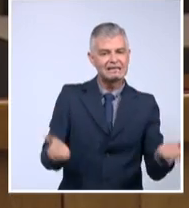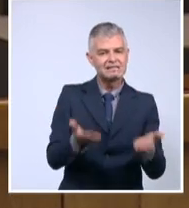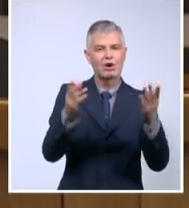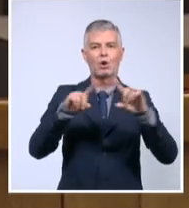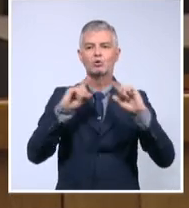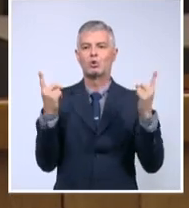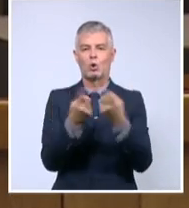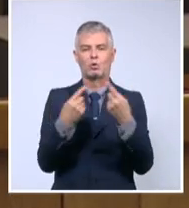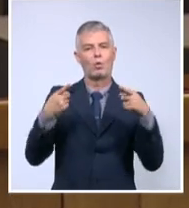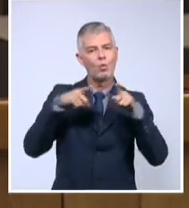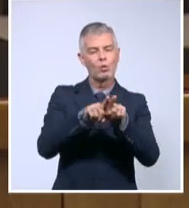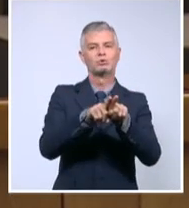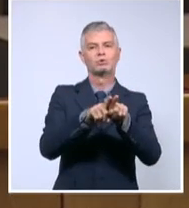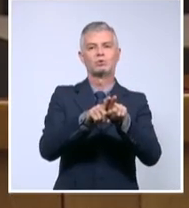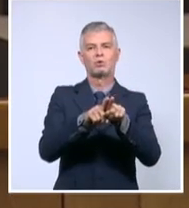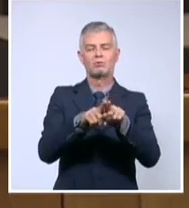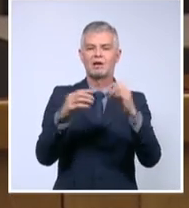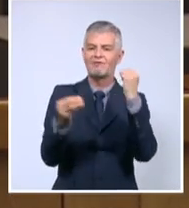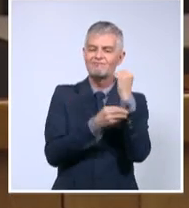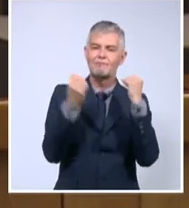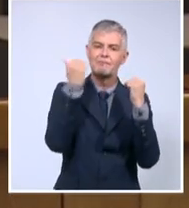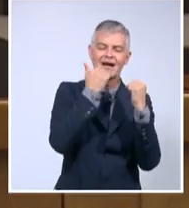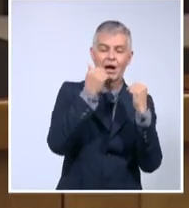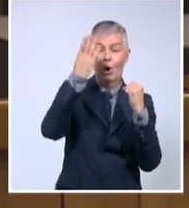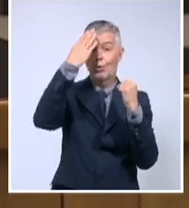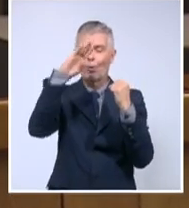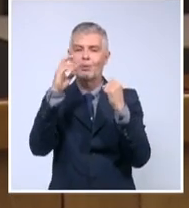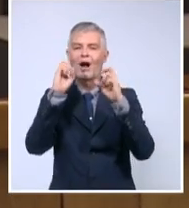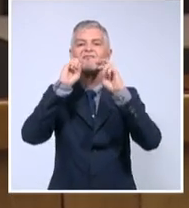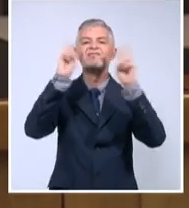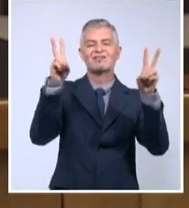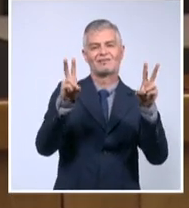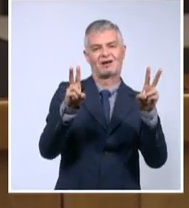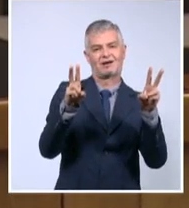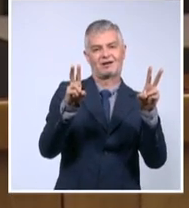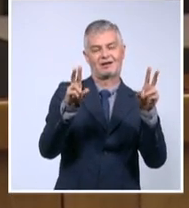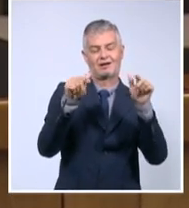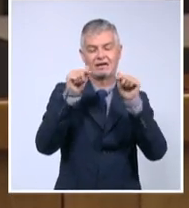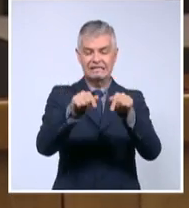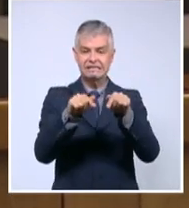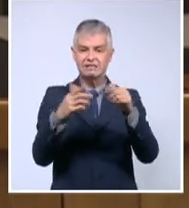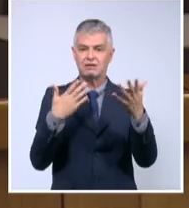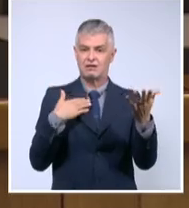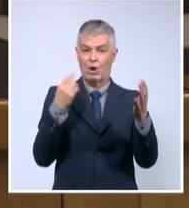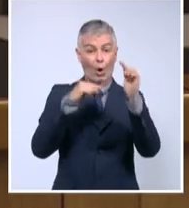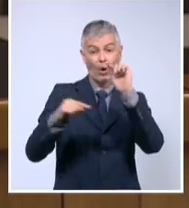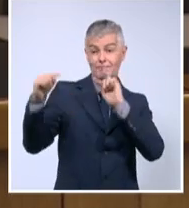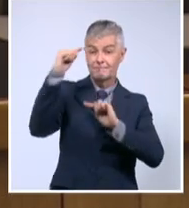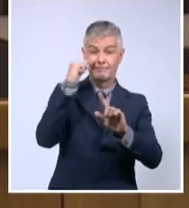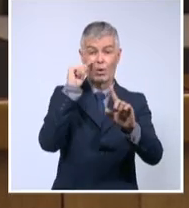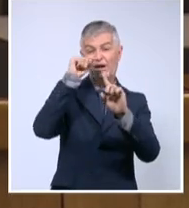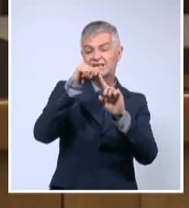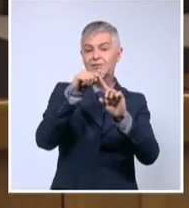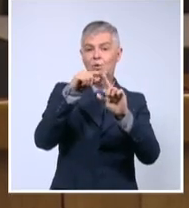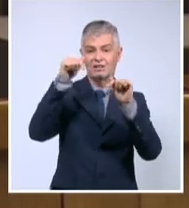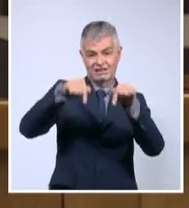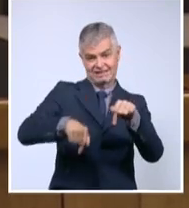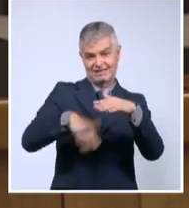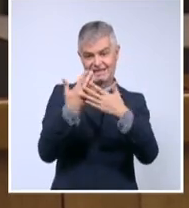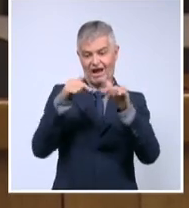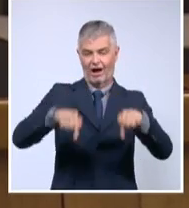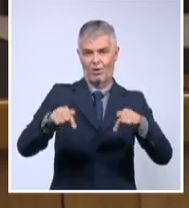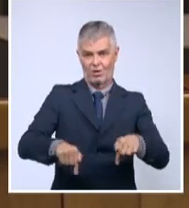triunfo y creatividad de esa Cuba viva que se ha convertido en la premisa de los días actuales.